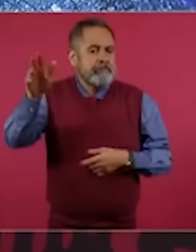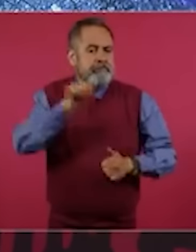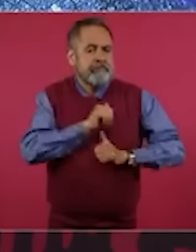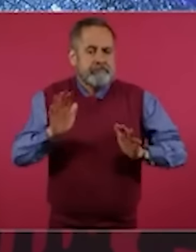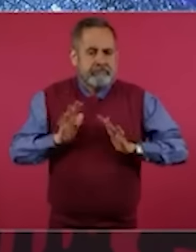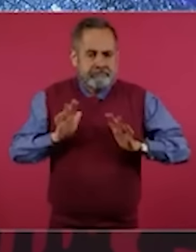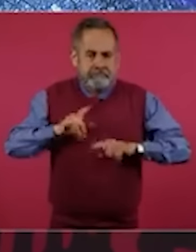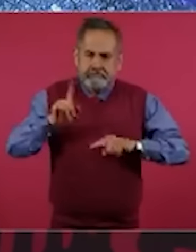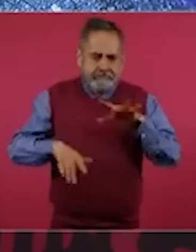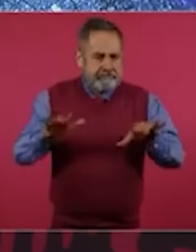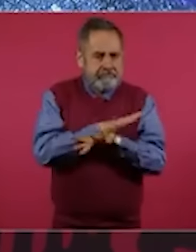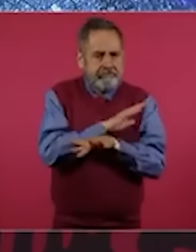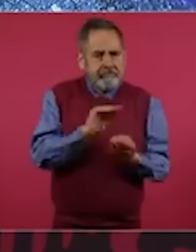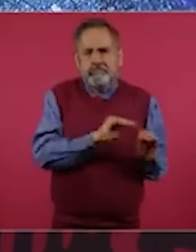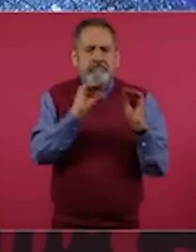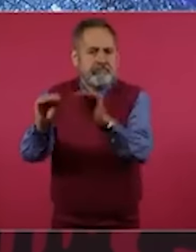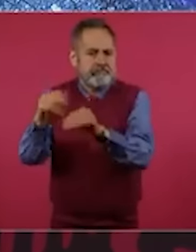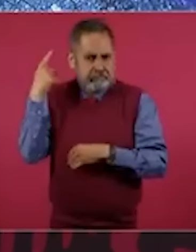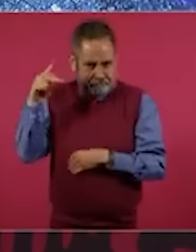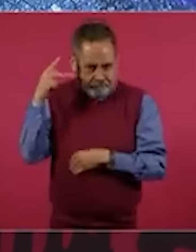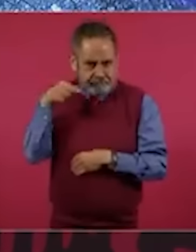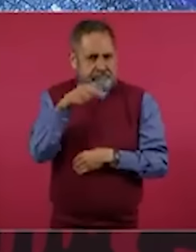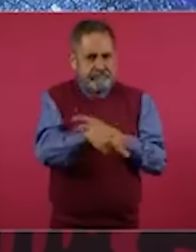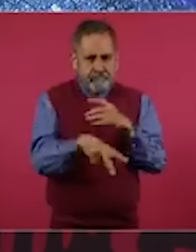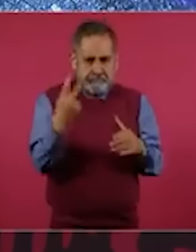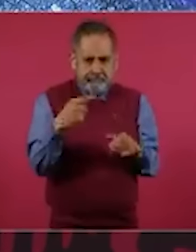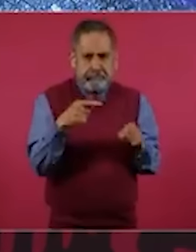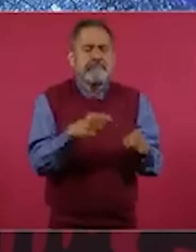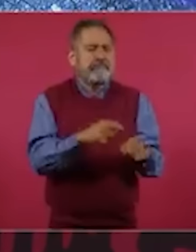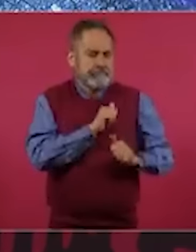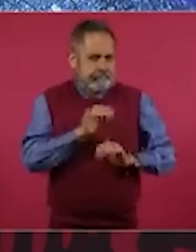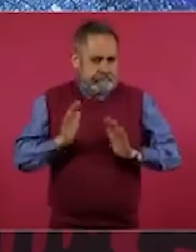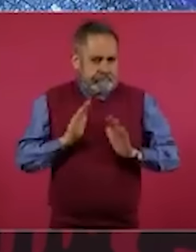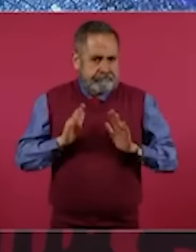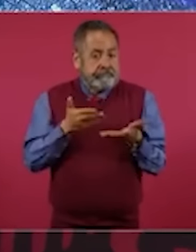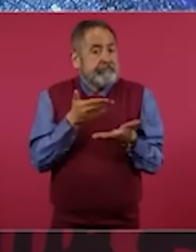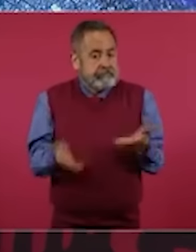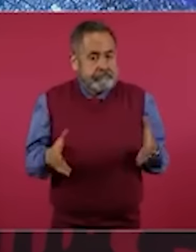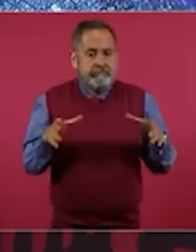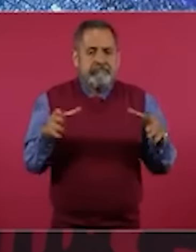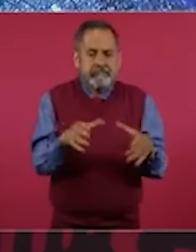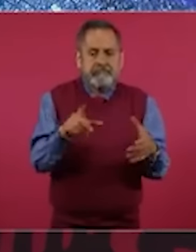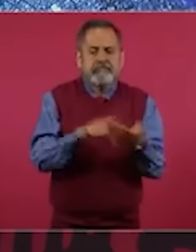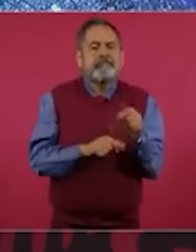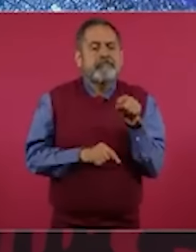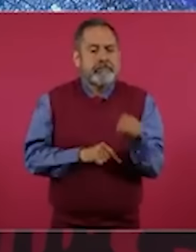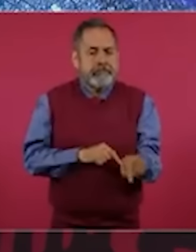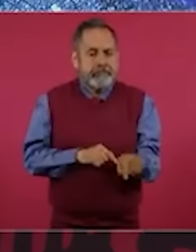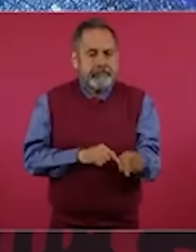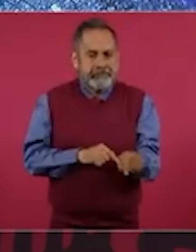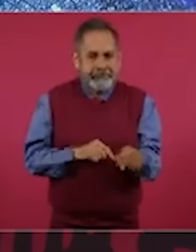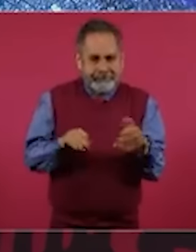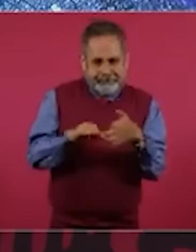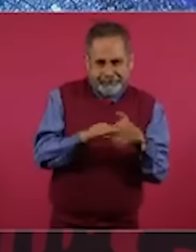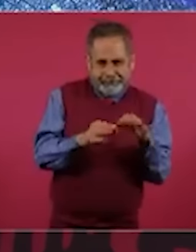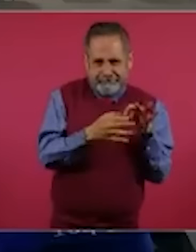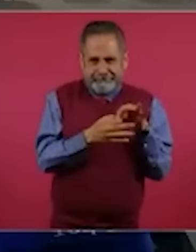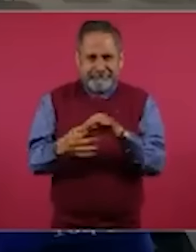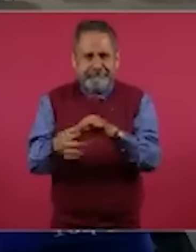mudó a Puebla, y este campo militar convive ahora con esta infraestructura que